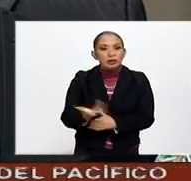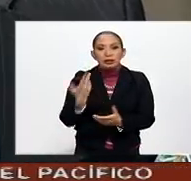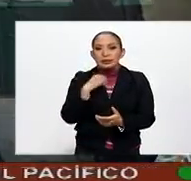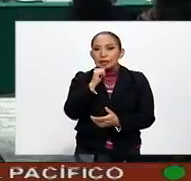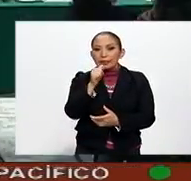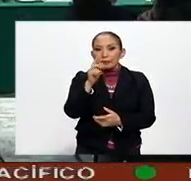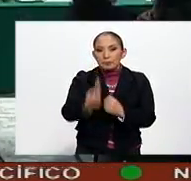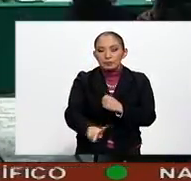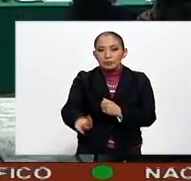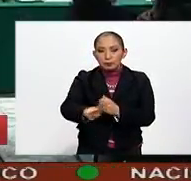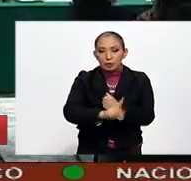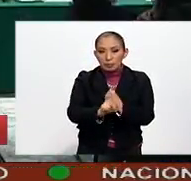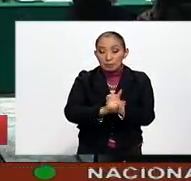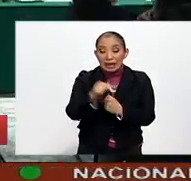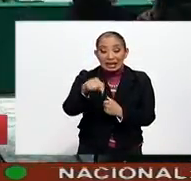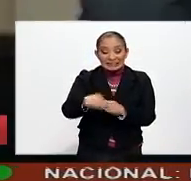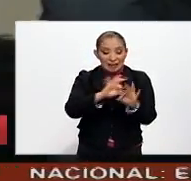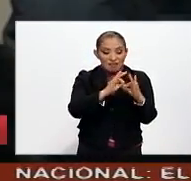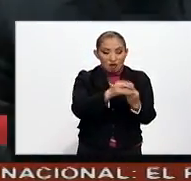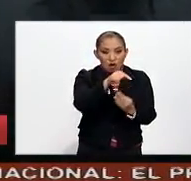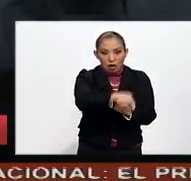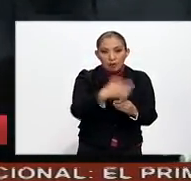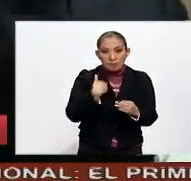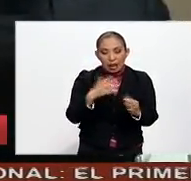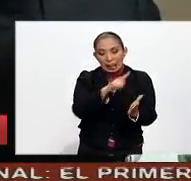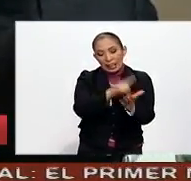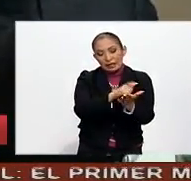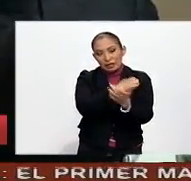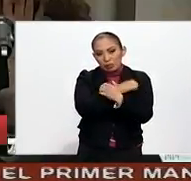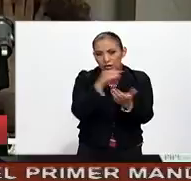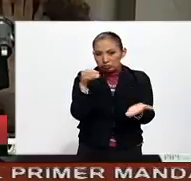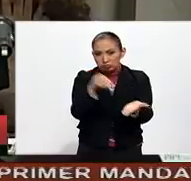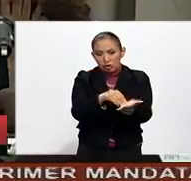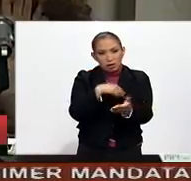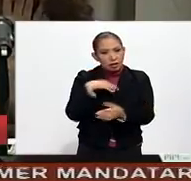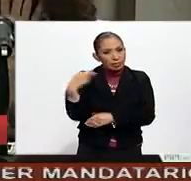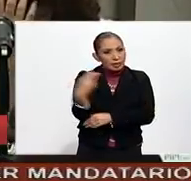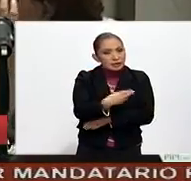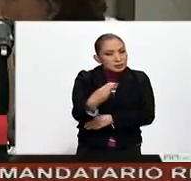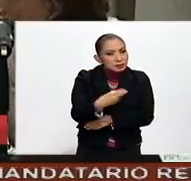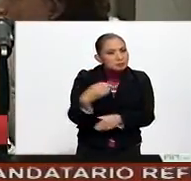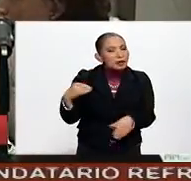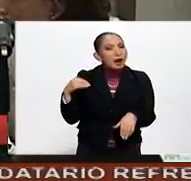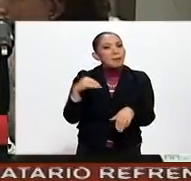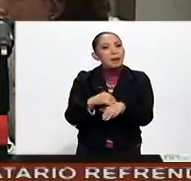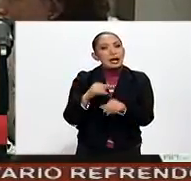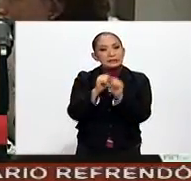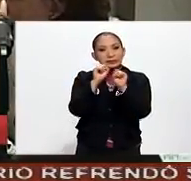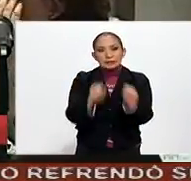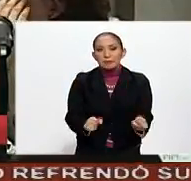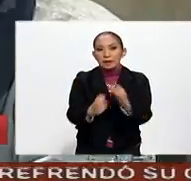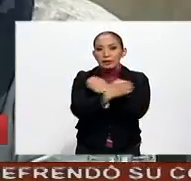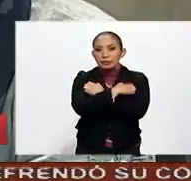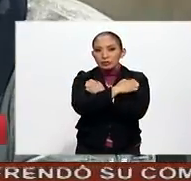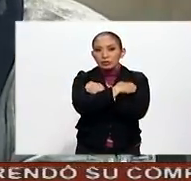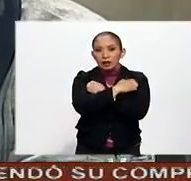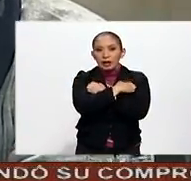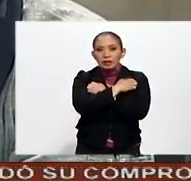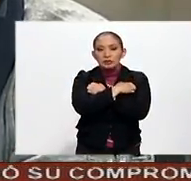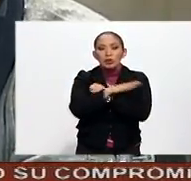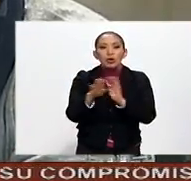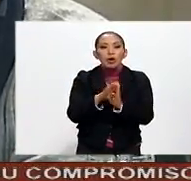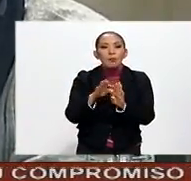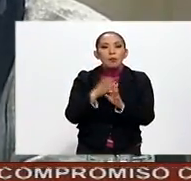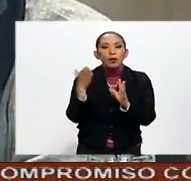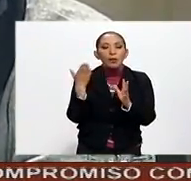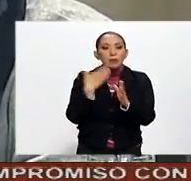problema. Digo que este modelo se enmarca en la reforma educativa y en la necesidad de poner al sistema educativo como